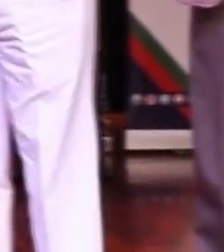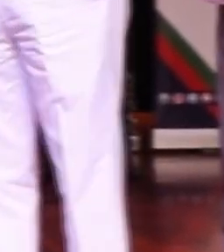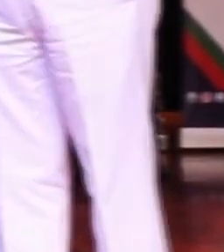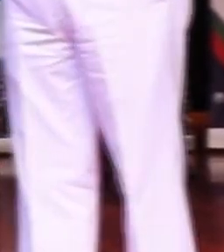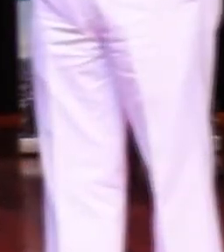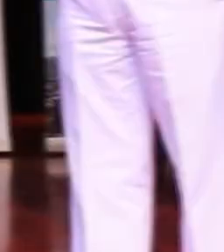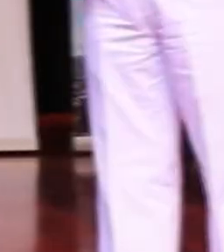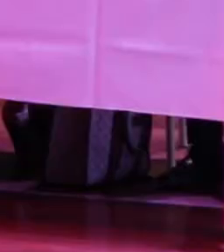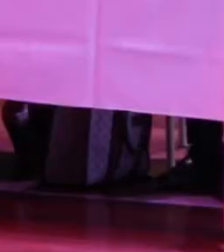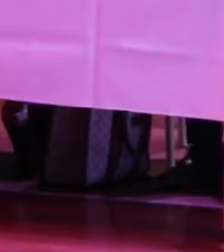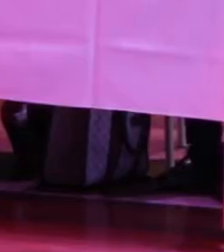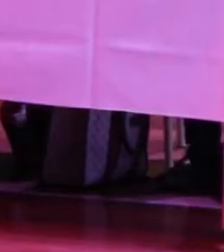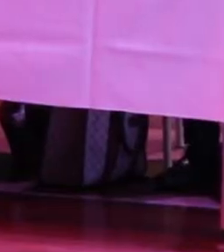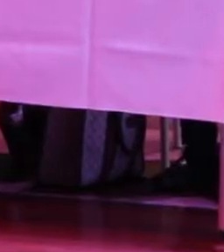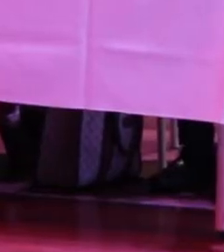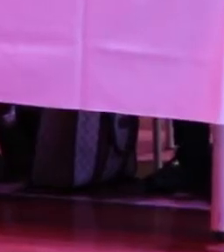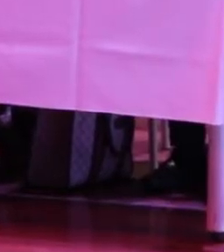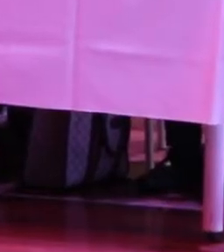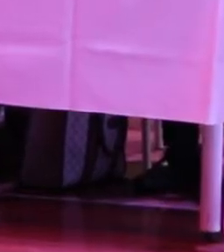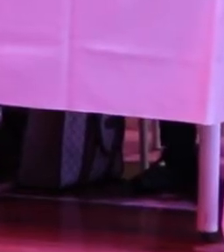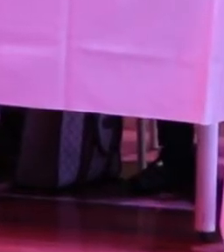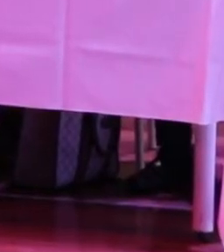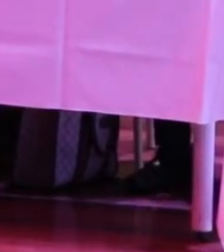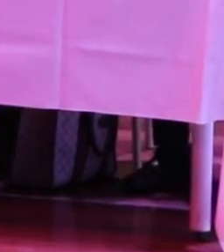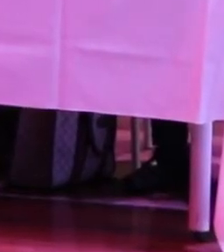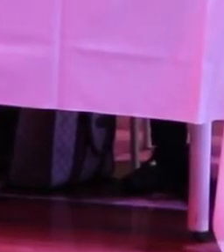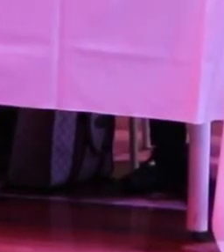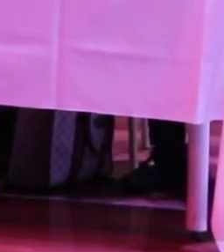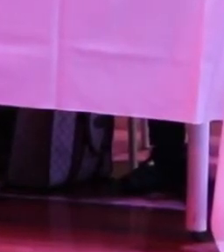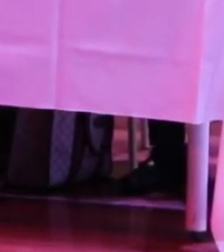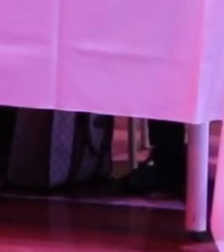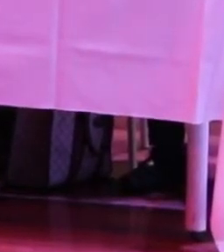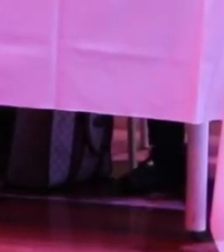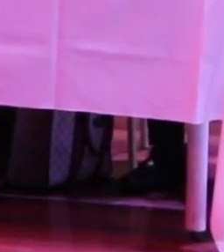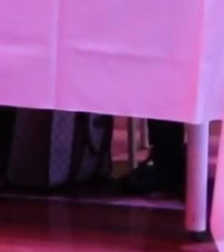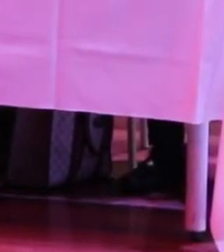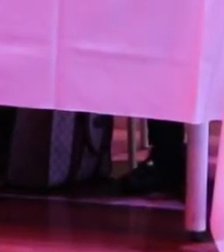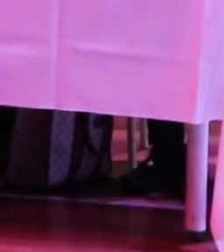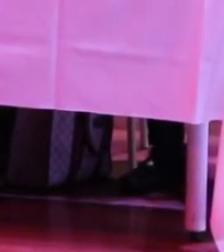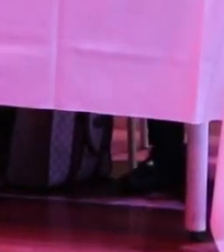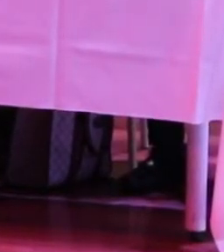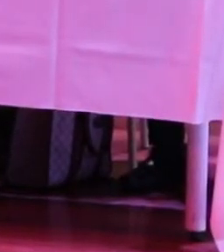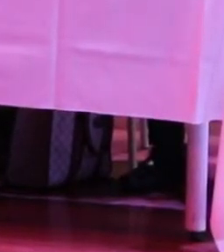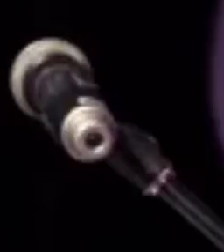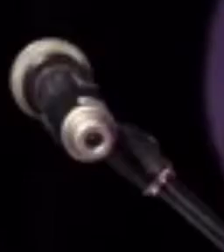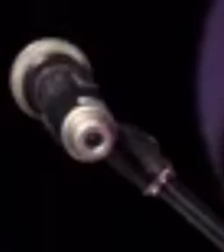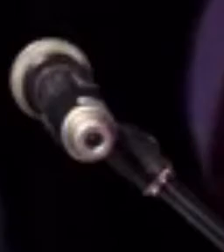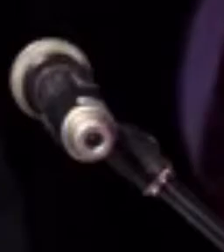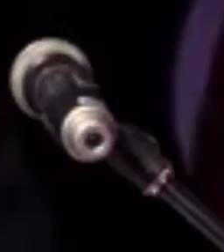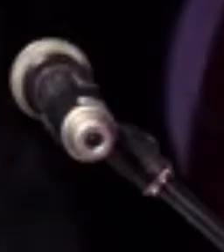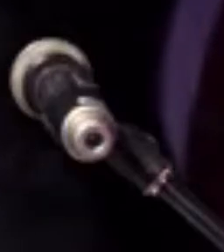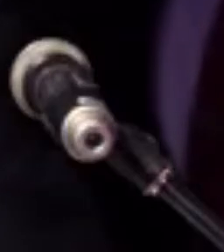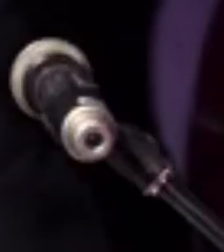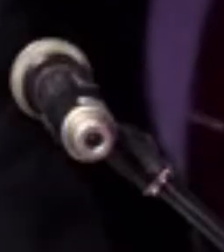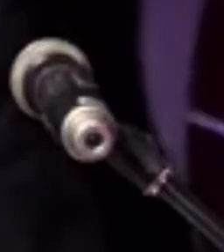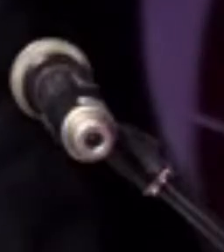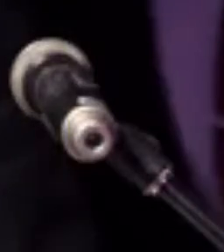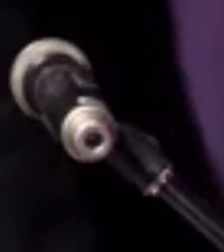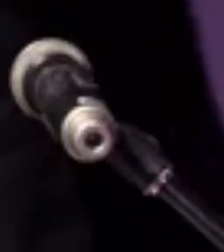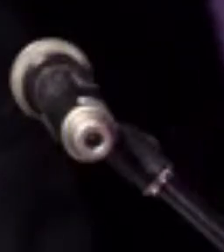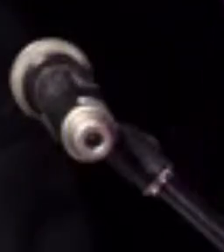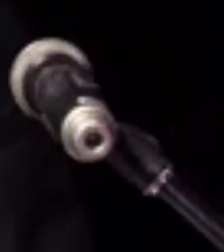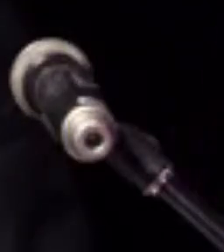Taita Imbabura kamashka kuska kanamanda. Chinami pachamamata kamangapa shinayata markapa kausaita